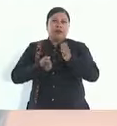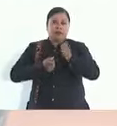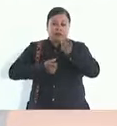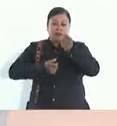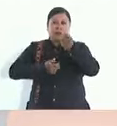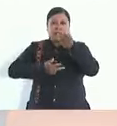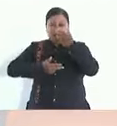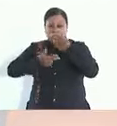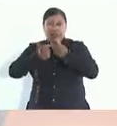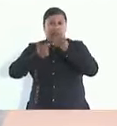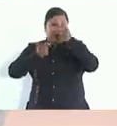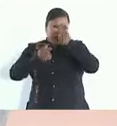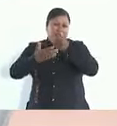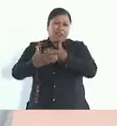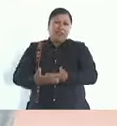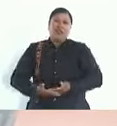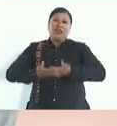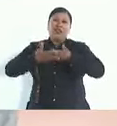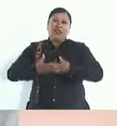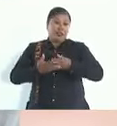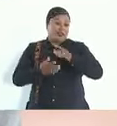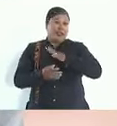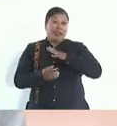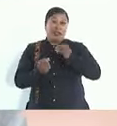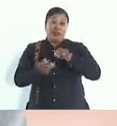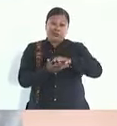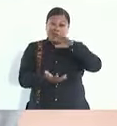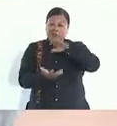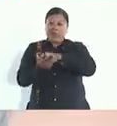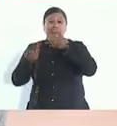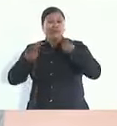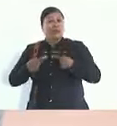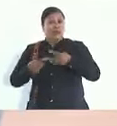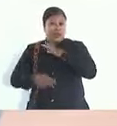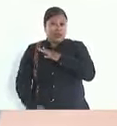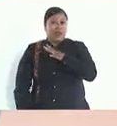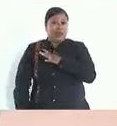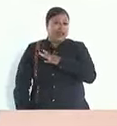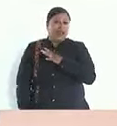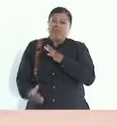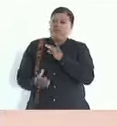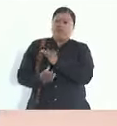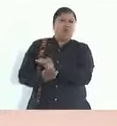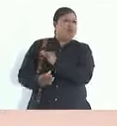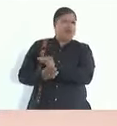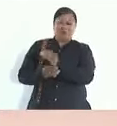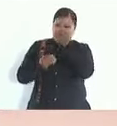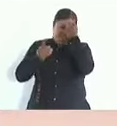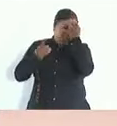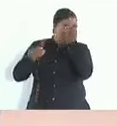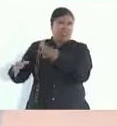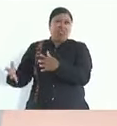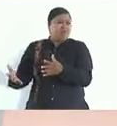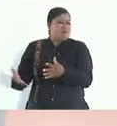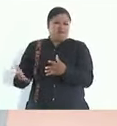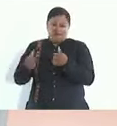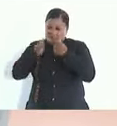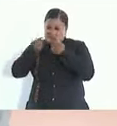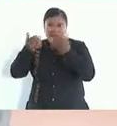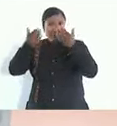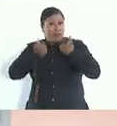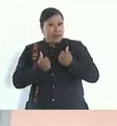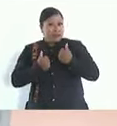y la esperanza de las mayorías que habían sido relegadas, ignoradas, olvidadas, con el nuevo